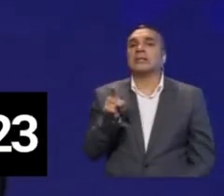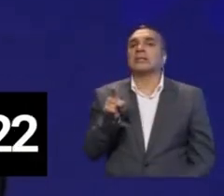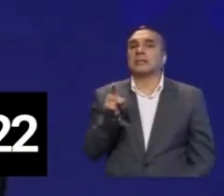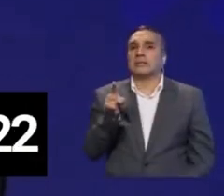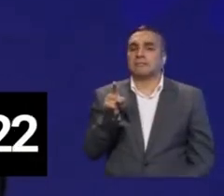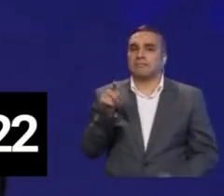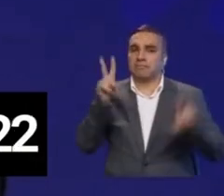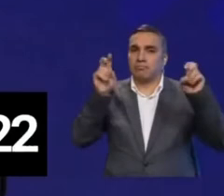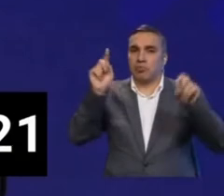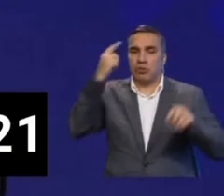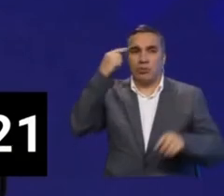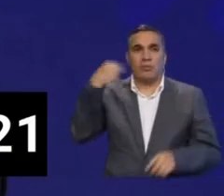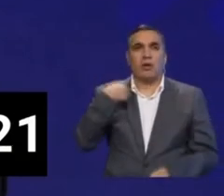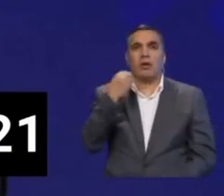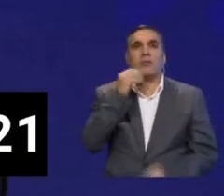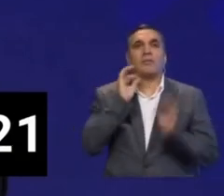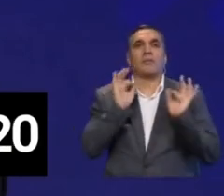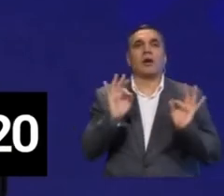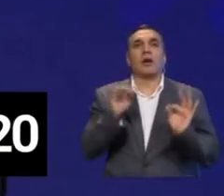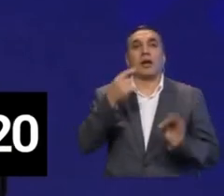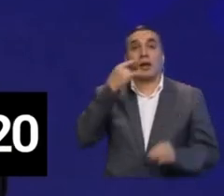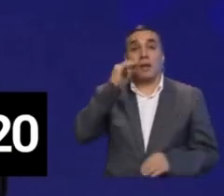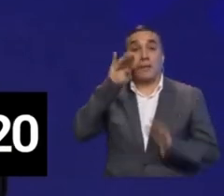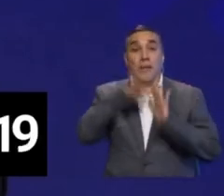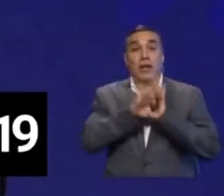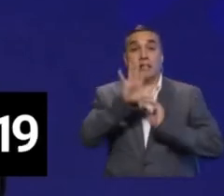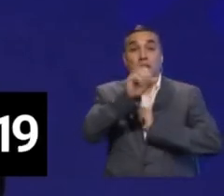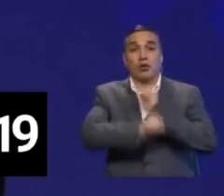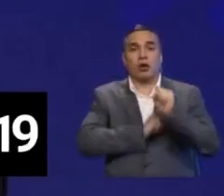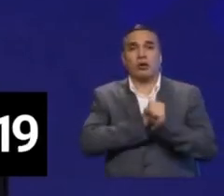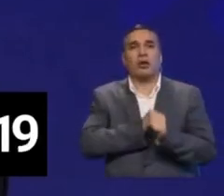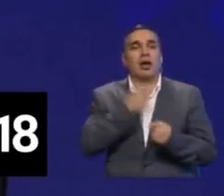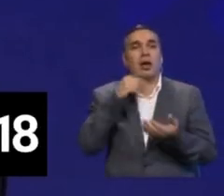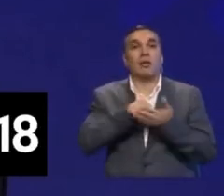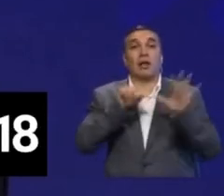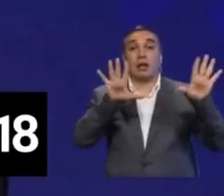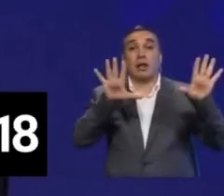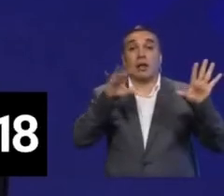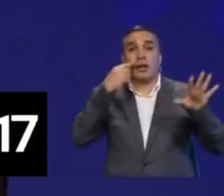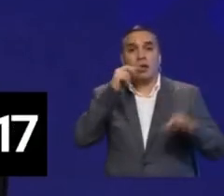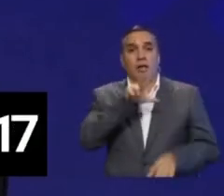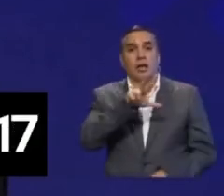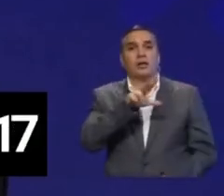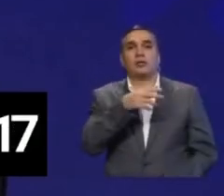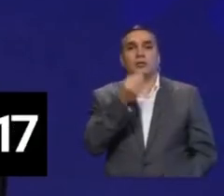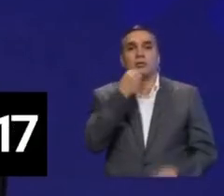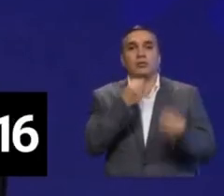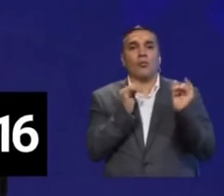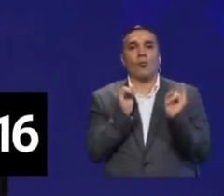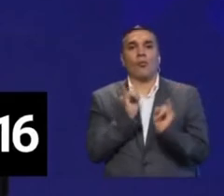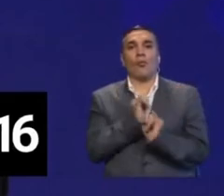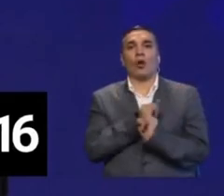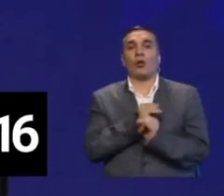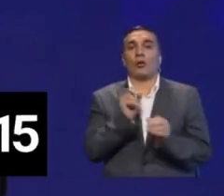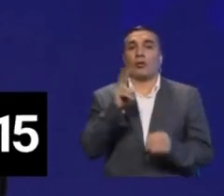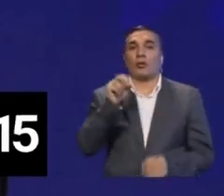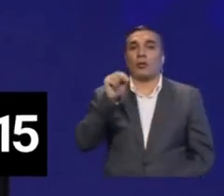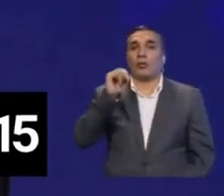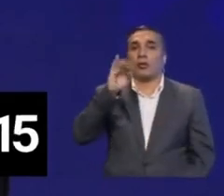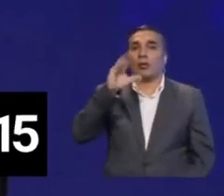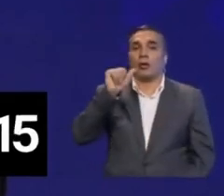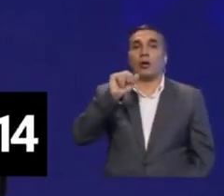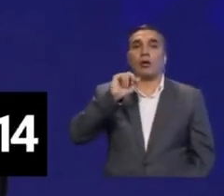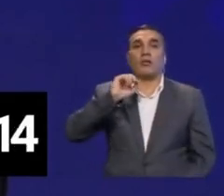una política de Estado de los niños menores a 5 años. Hoy día, 3 de cada 10 sufren de desnutrición severa. Junto a Verónica Sevilla, la